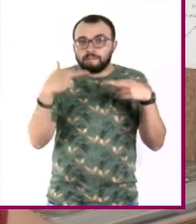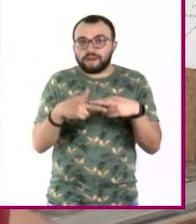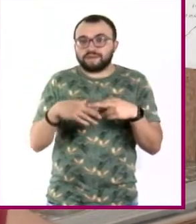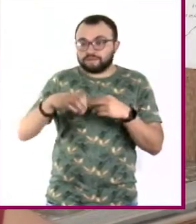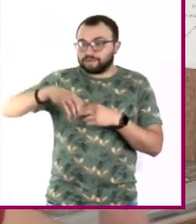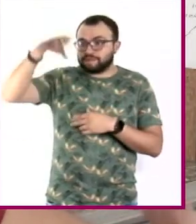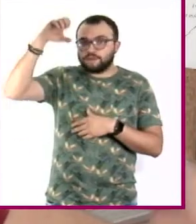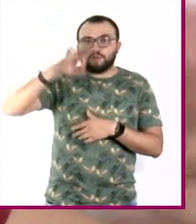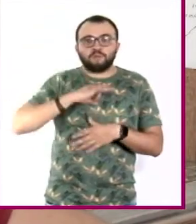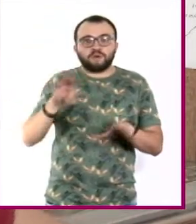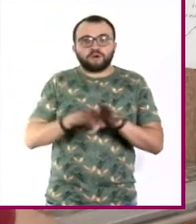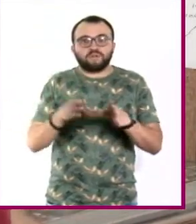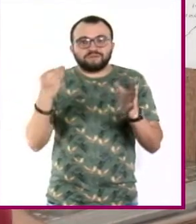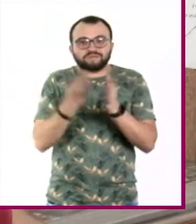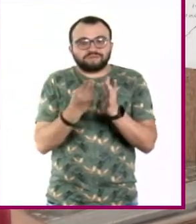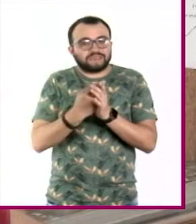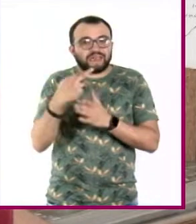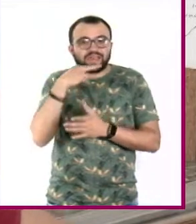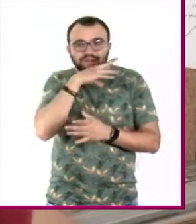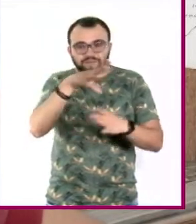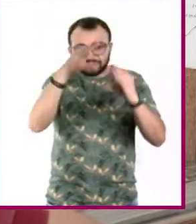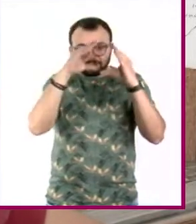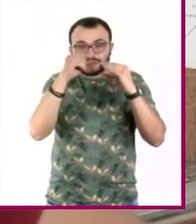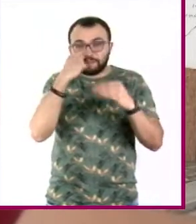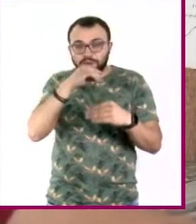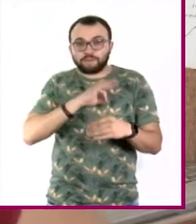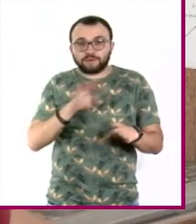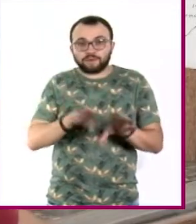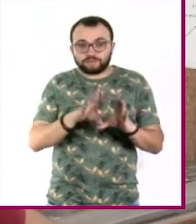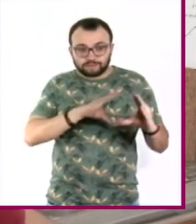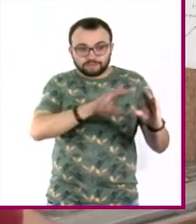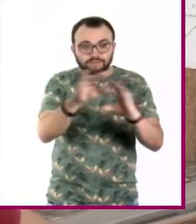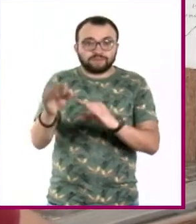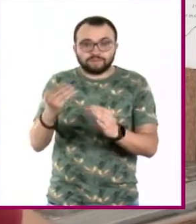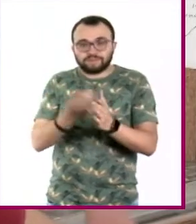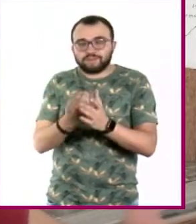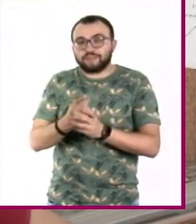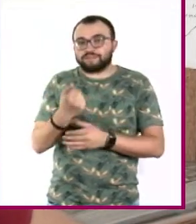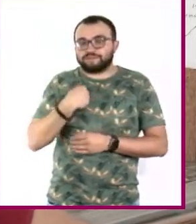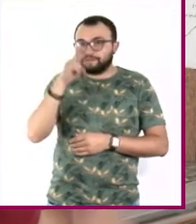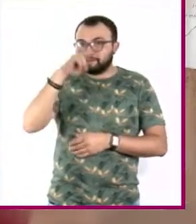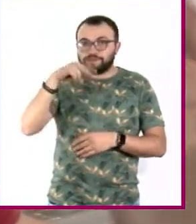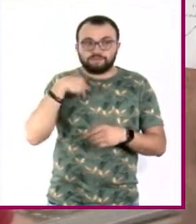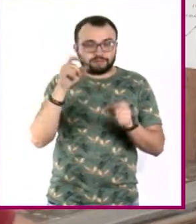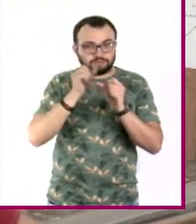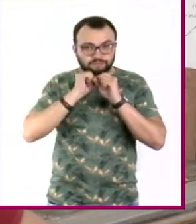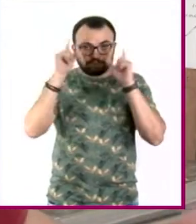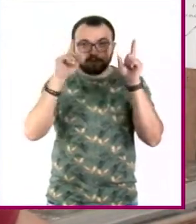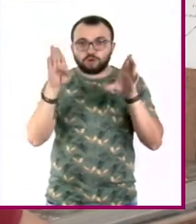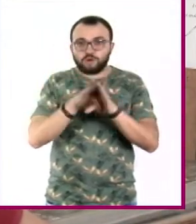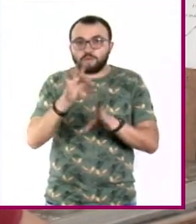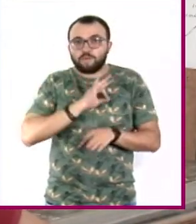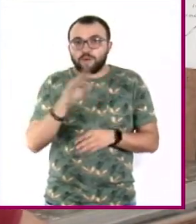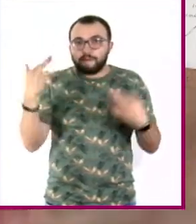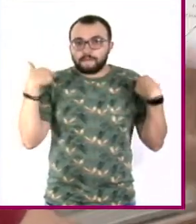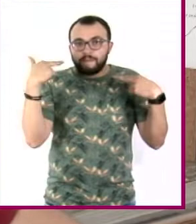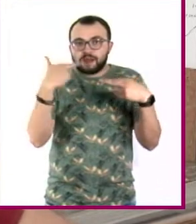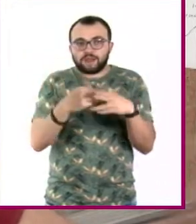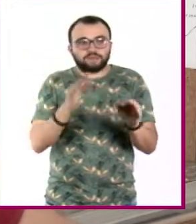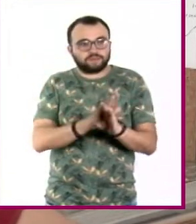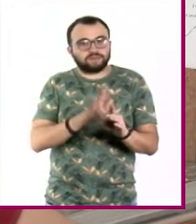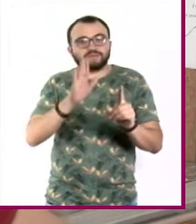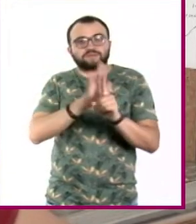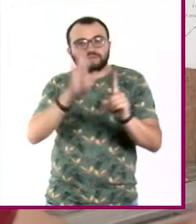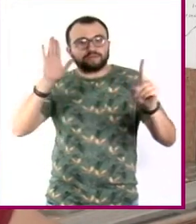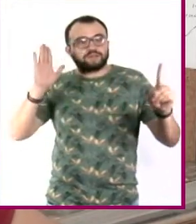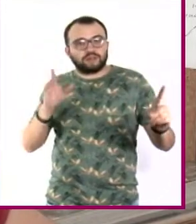capacitarse rápidamente en tecnologías de cómputo. A mí me asombra que los maestros hayan podido continuar con sus clases a distancia,